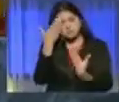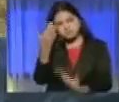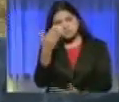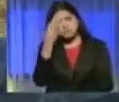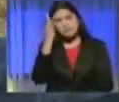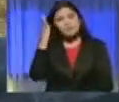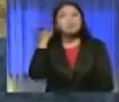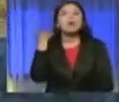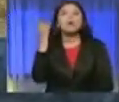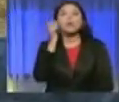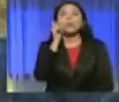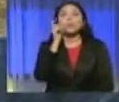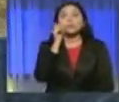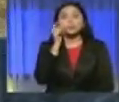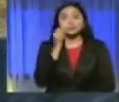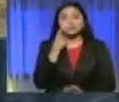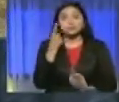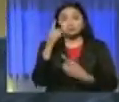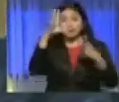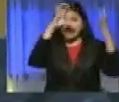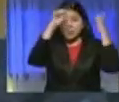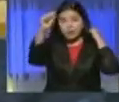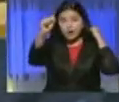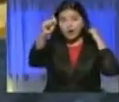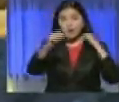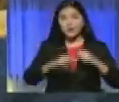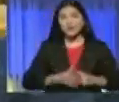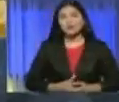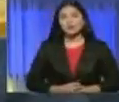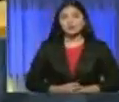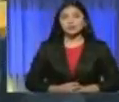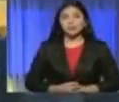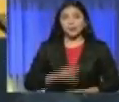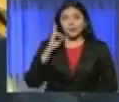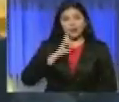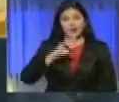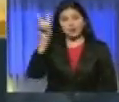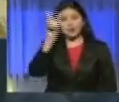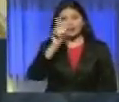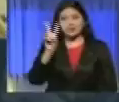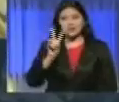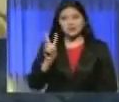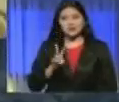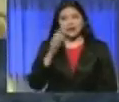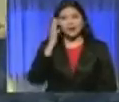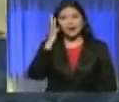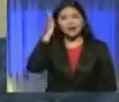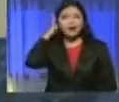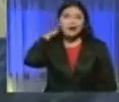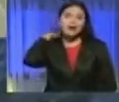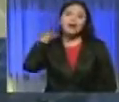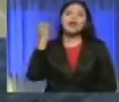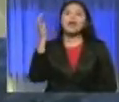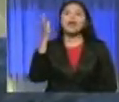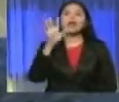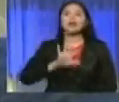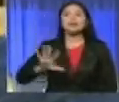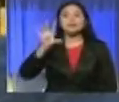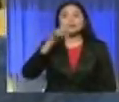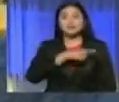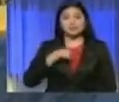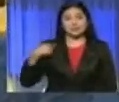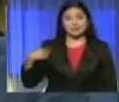al excelentísimo embajador de la República Bolivariana de Venezuela en la República Popular